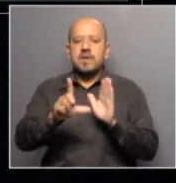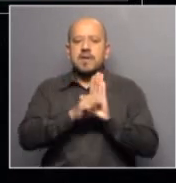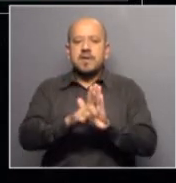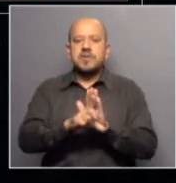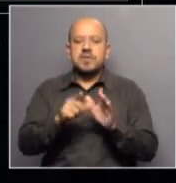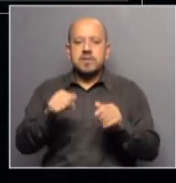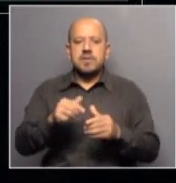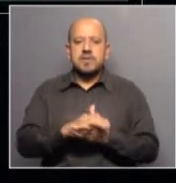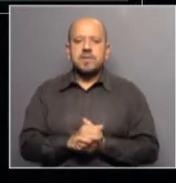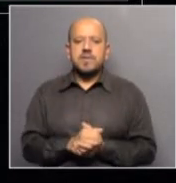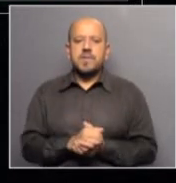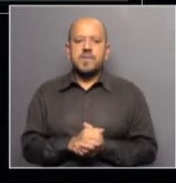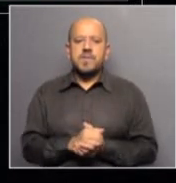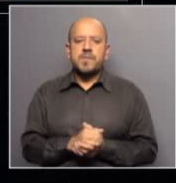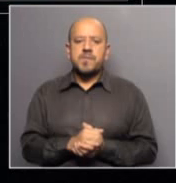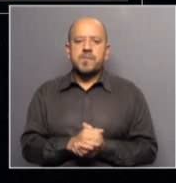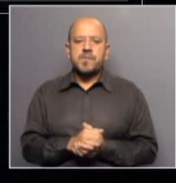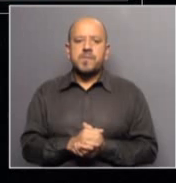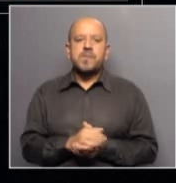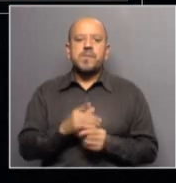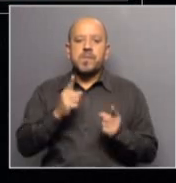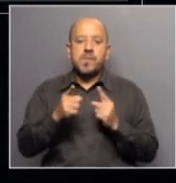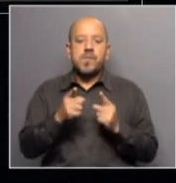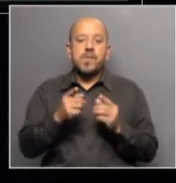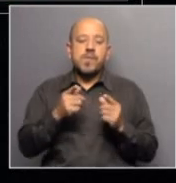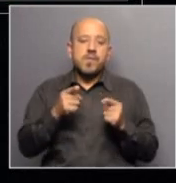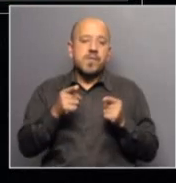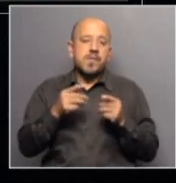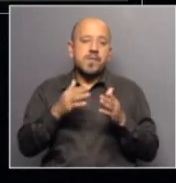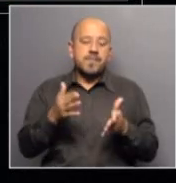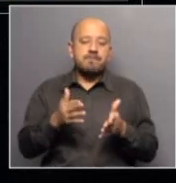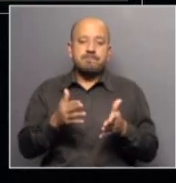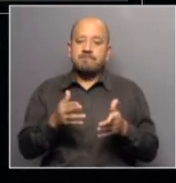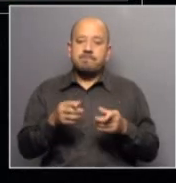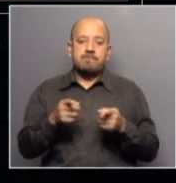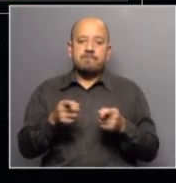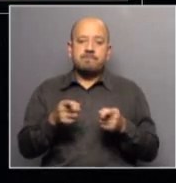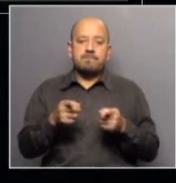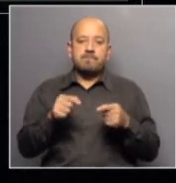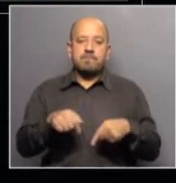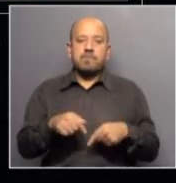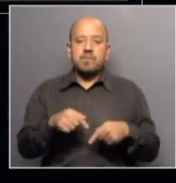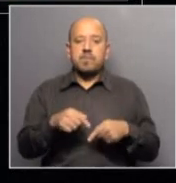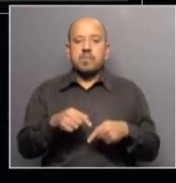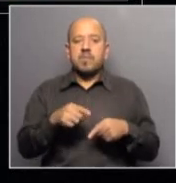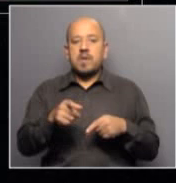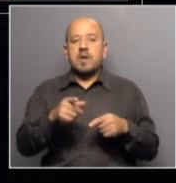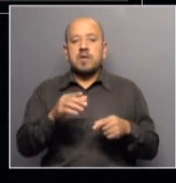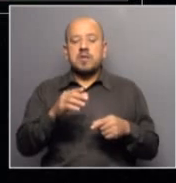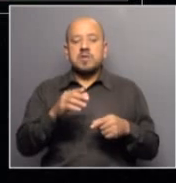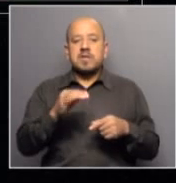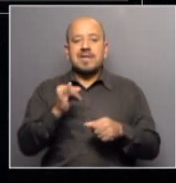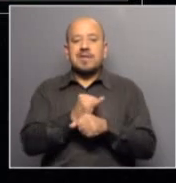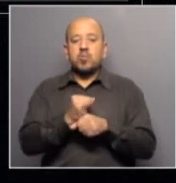país? Y bueno, es un poco lo que estás diciendo con tus propias palabras, ¿no? O sea, es el organismo del Estado encargado de velar por